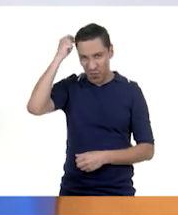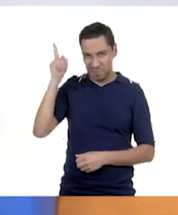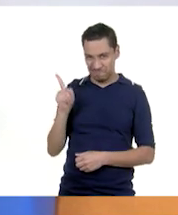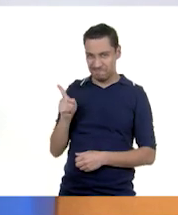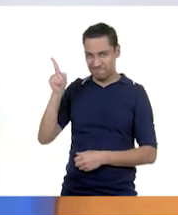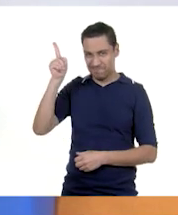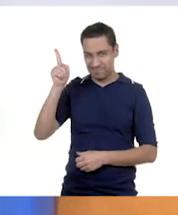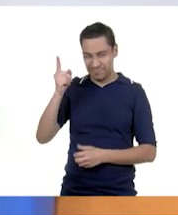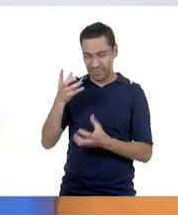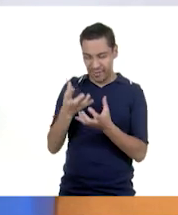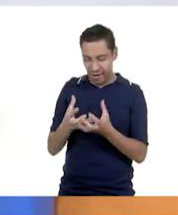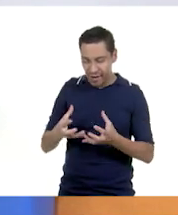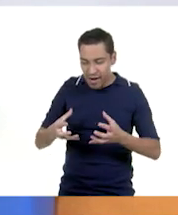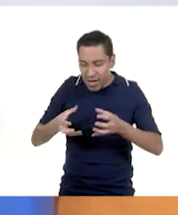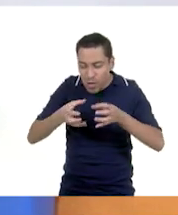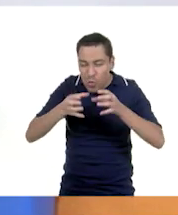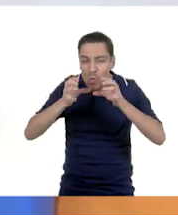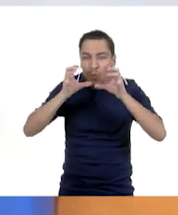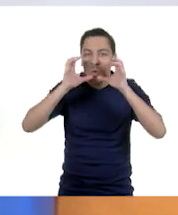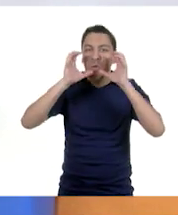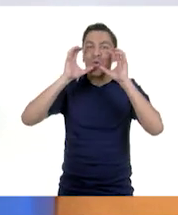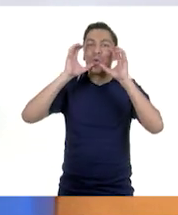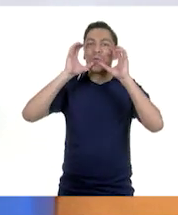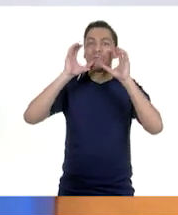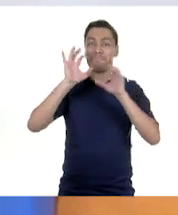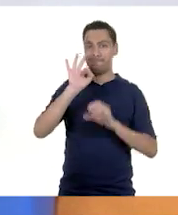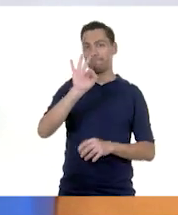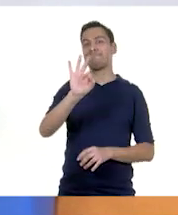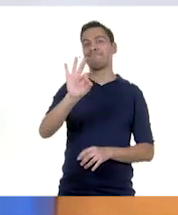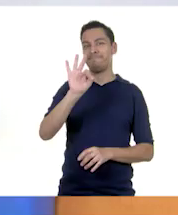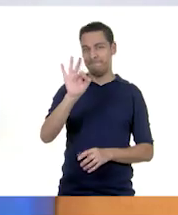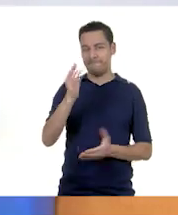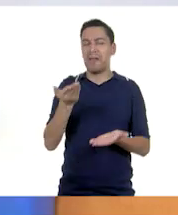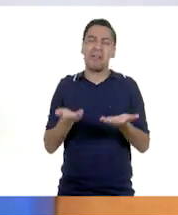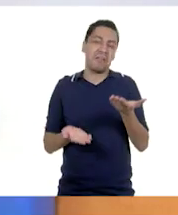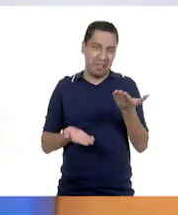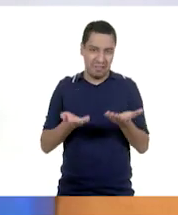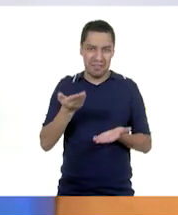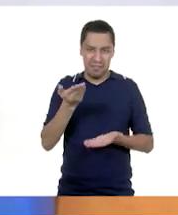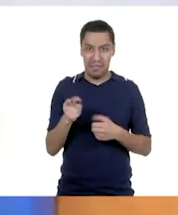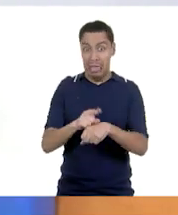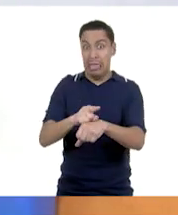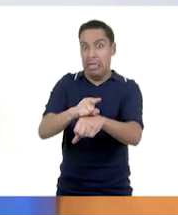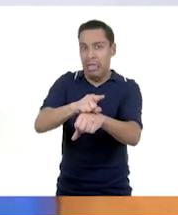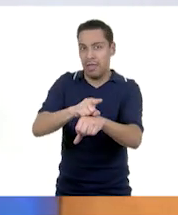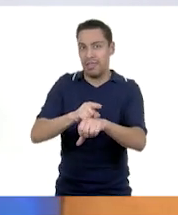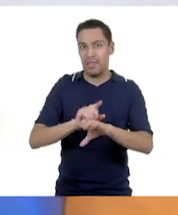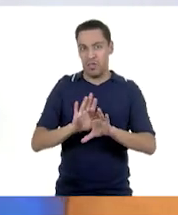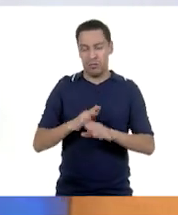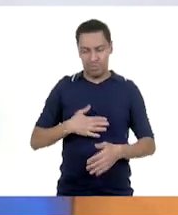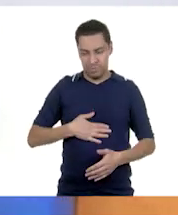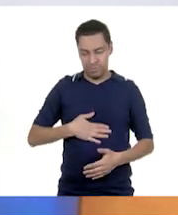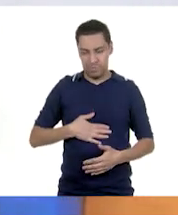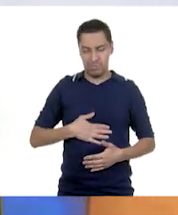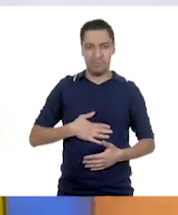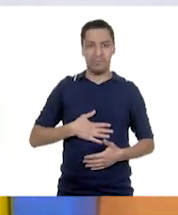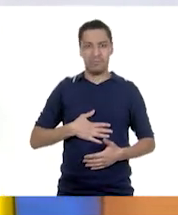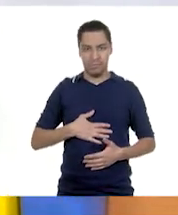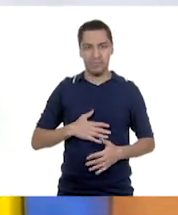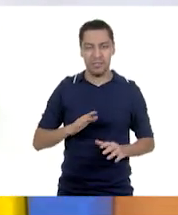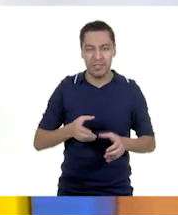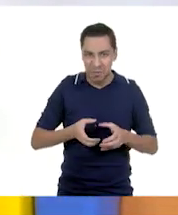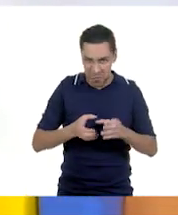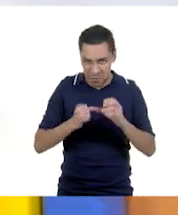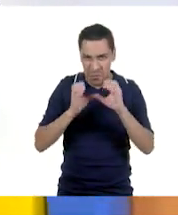rico. Y además el agua de coco también, que hay que consumir con moderación para claro. que no el estómago vaya de pronto a tener alguna